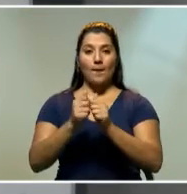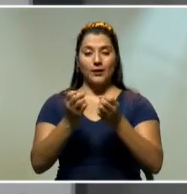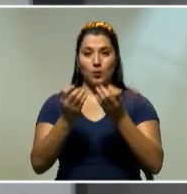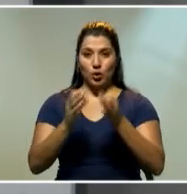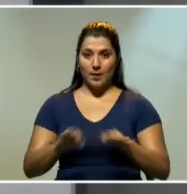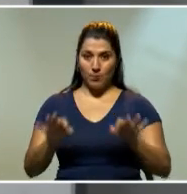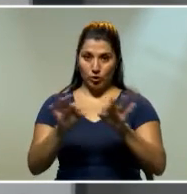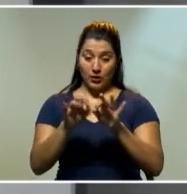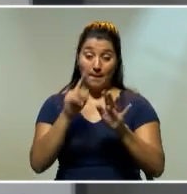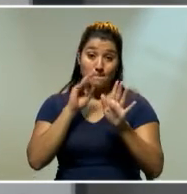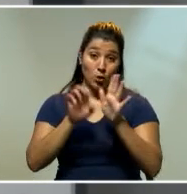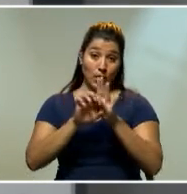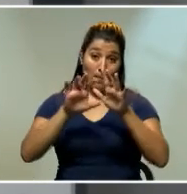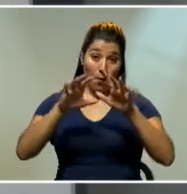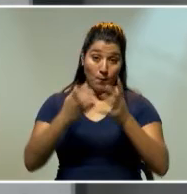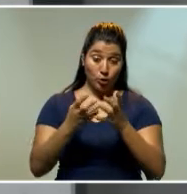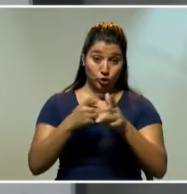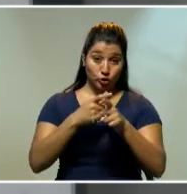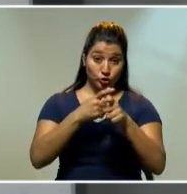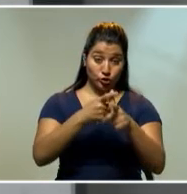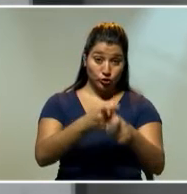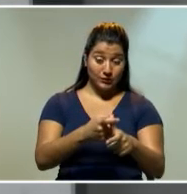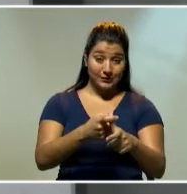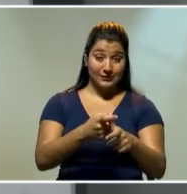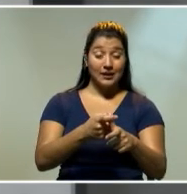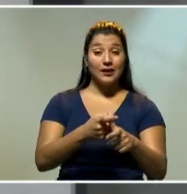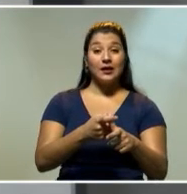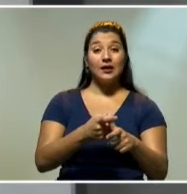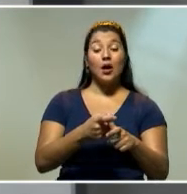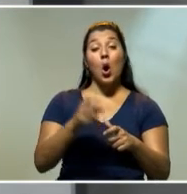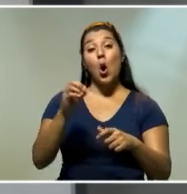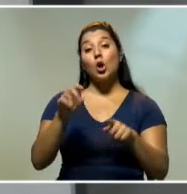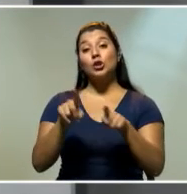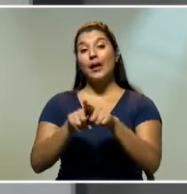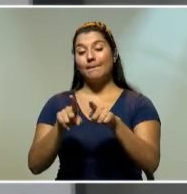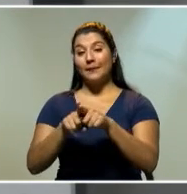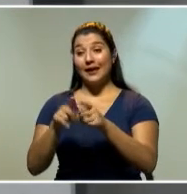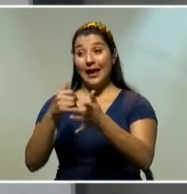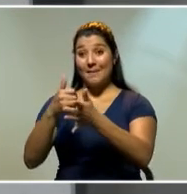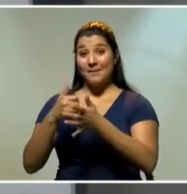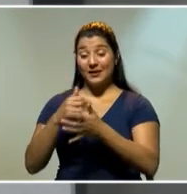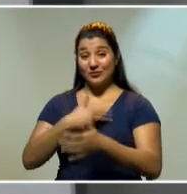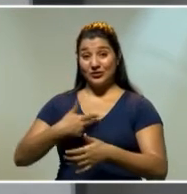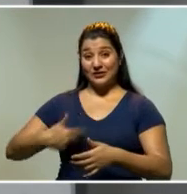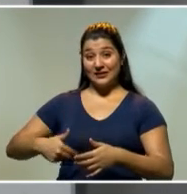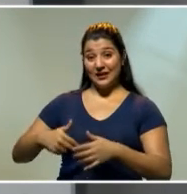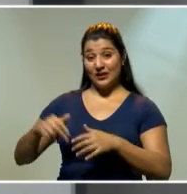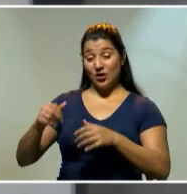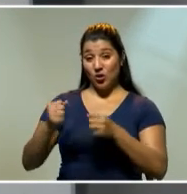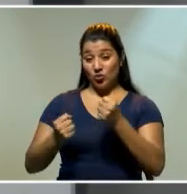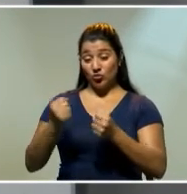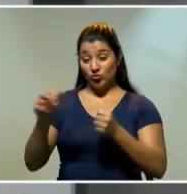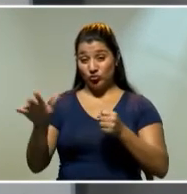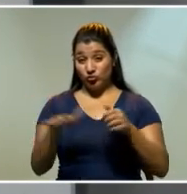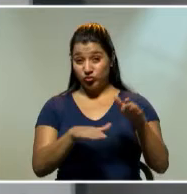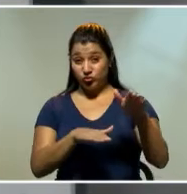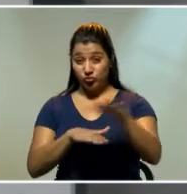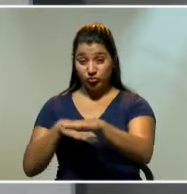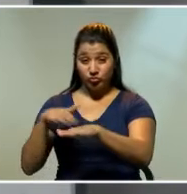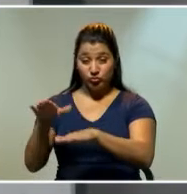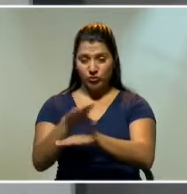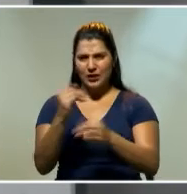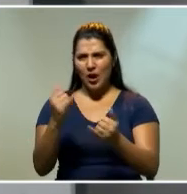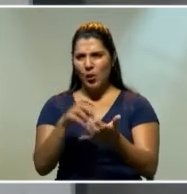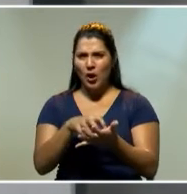importantes, como los mundiales de atletismo en pista cubierta o el Gran Premio de China de Fórmula 1. Y se abre una